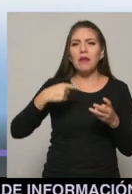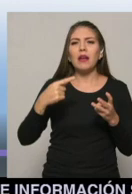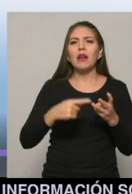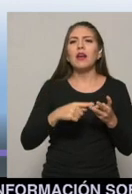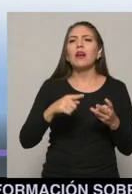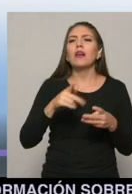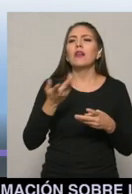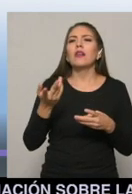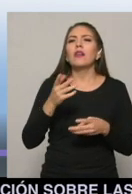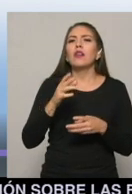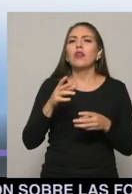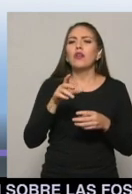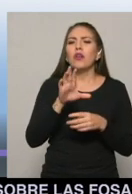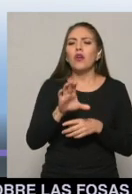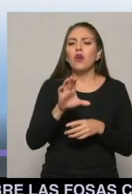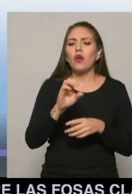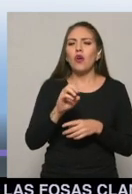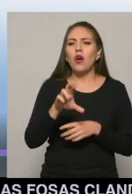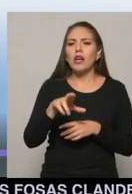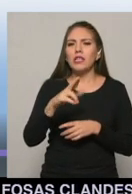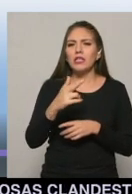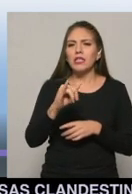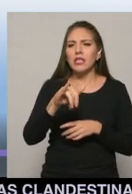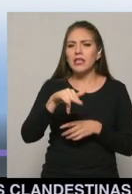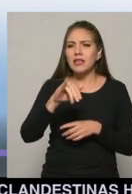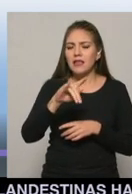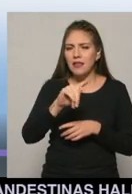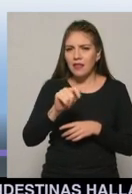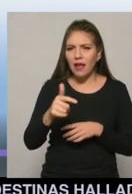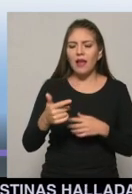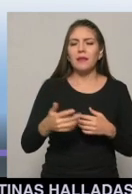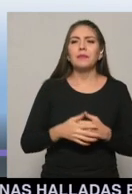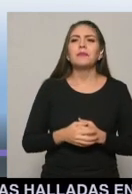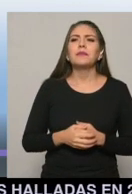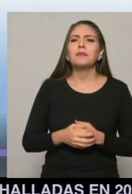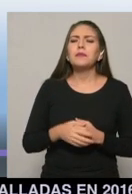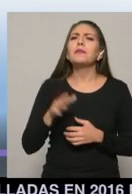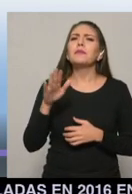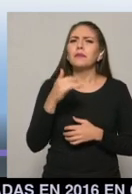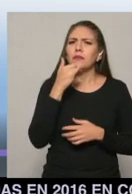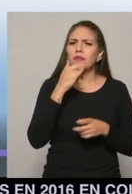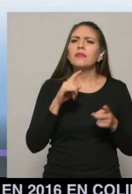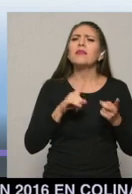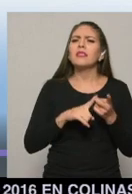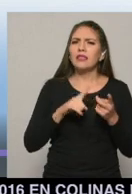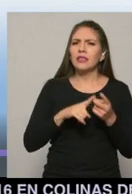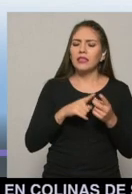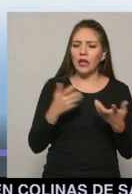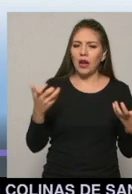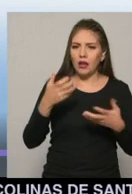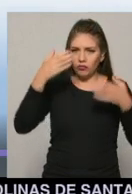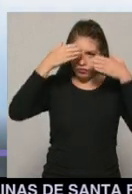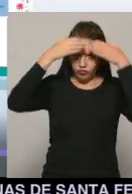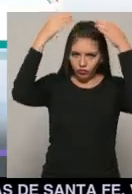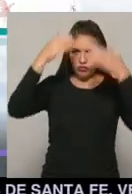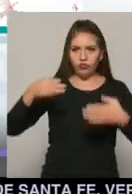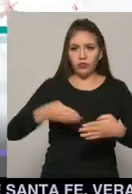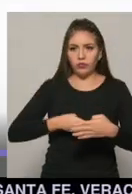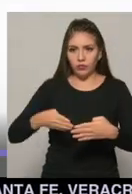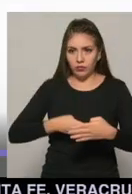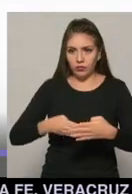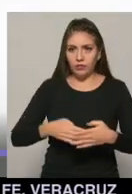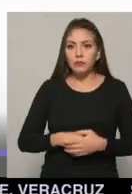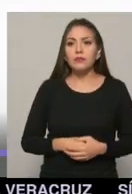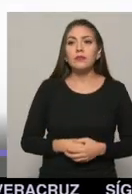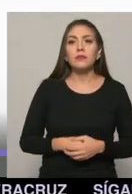las masterclasses. Oigan, ¿y quiénes son los chefs, Nora? De Casona María, que es la chef